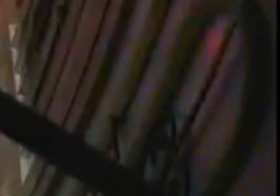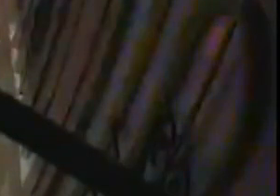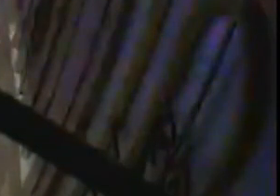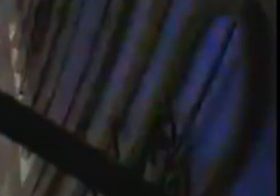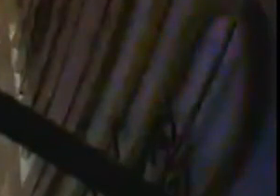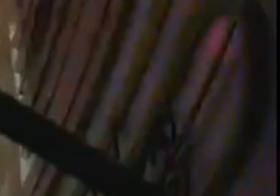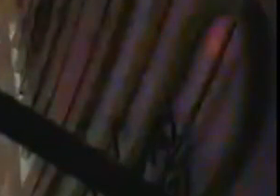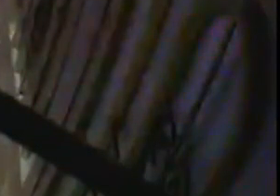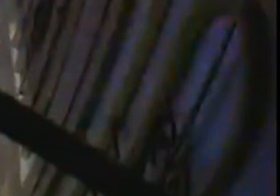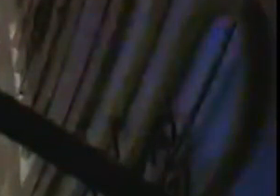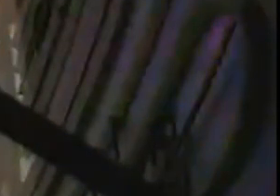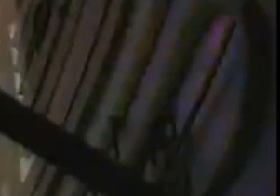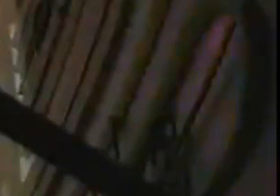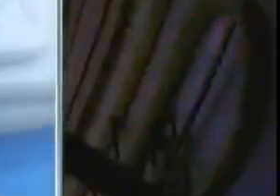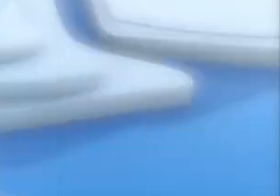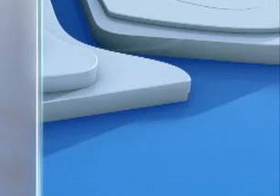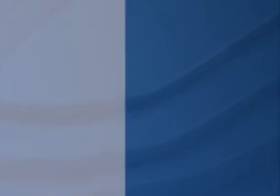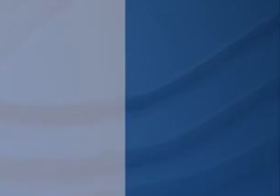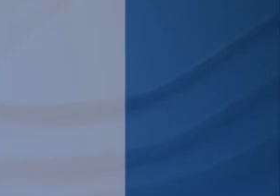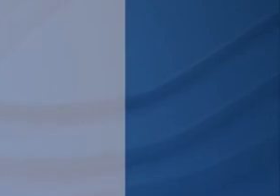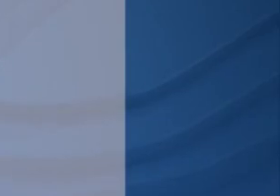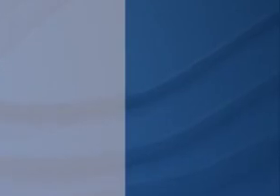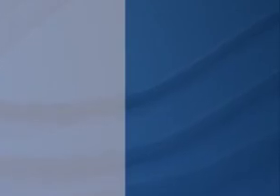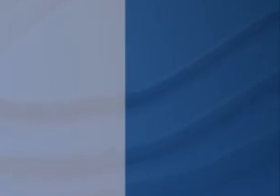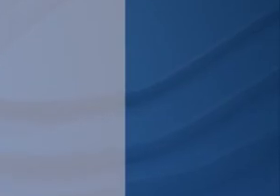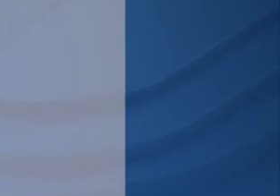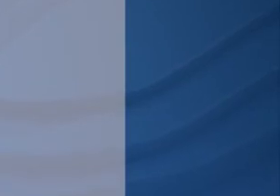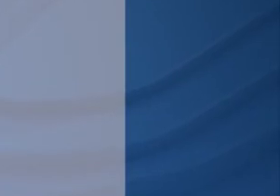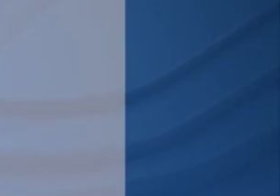y amordazaron a su familia.